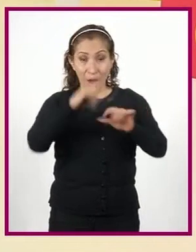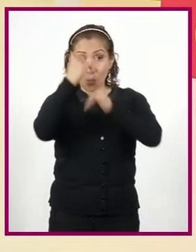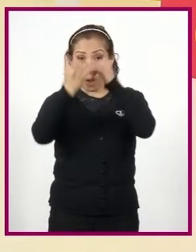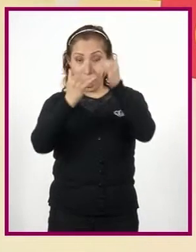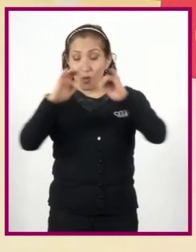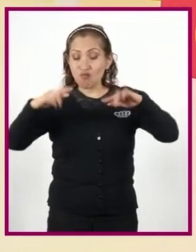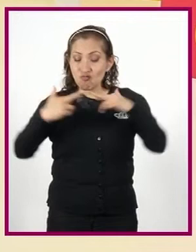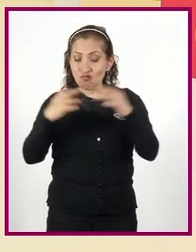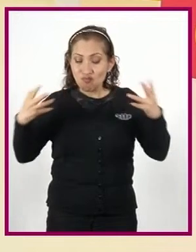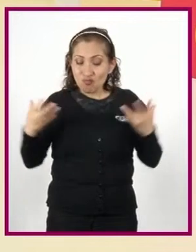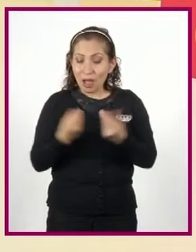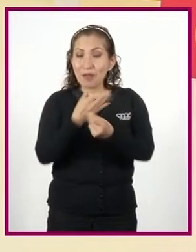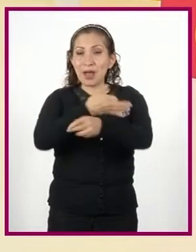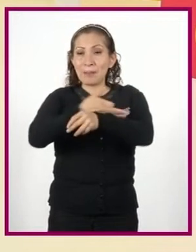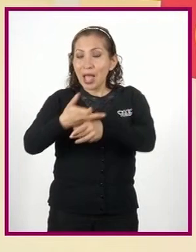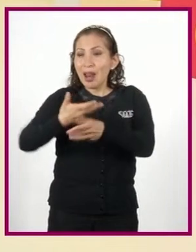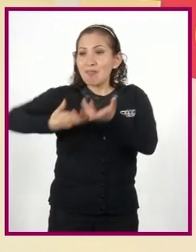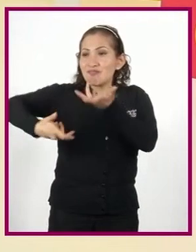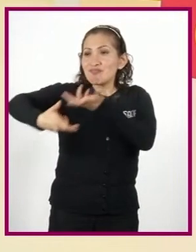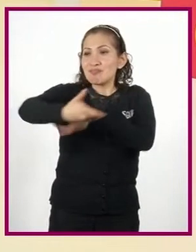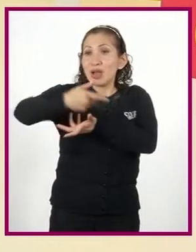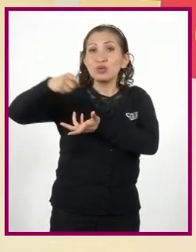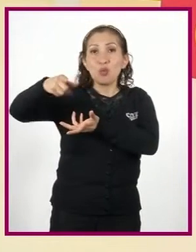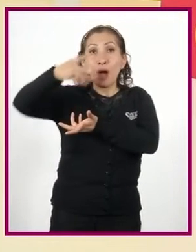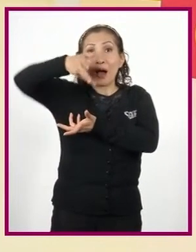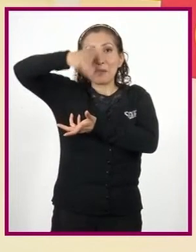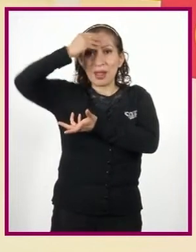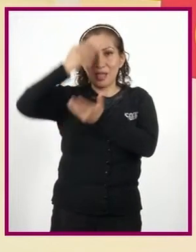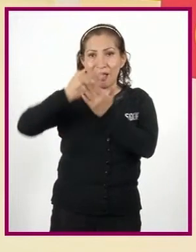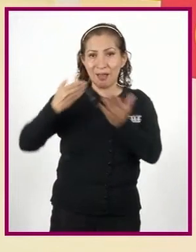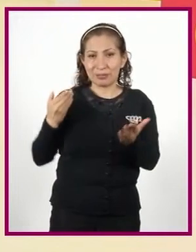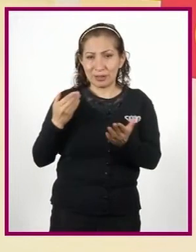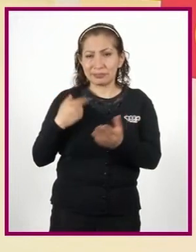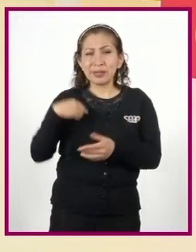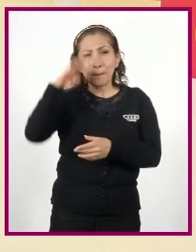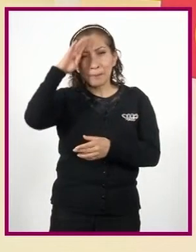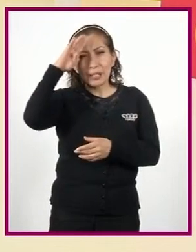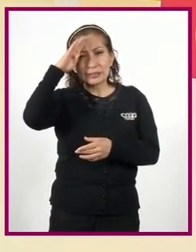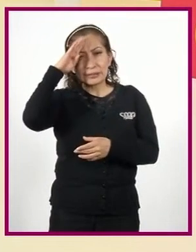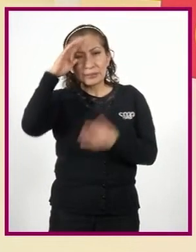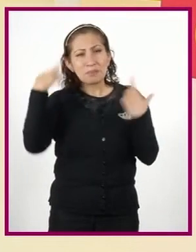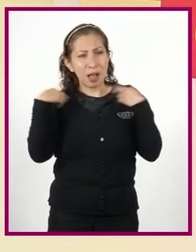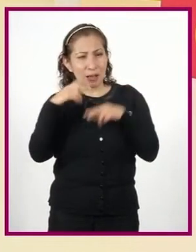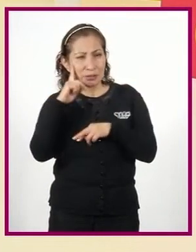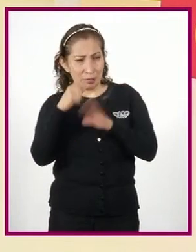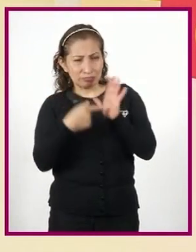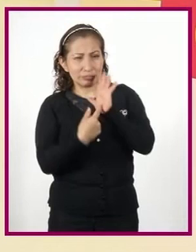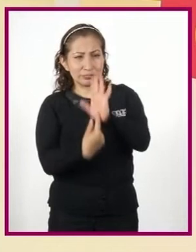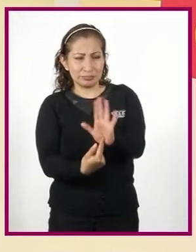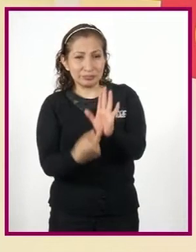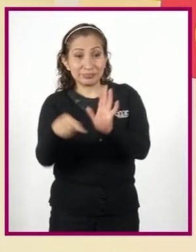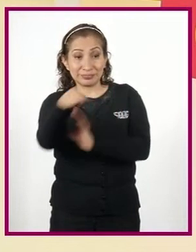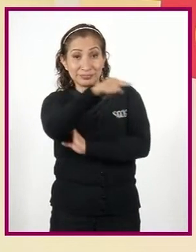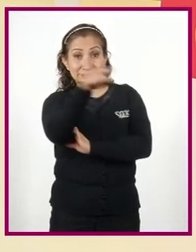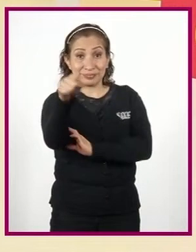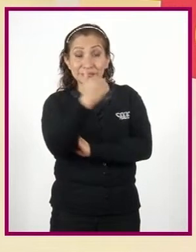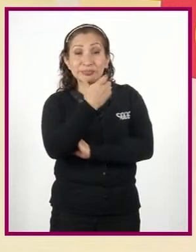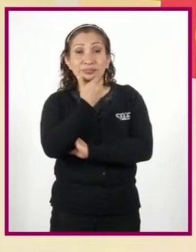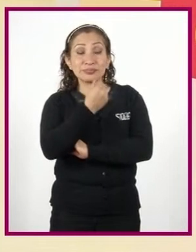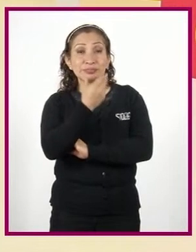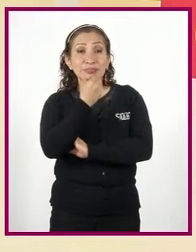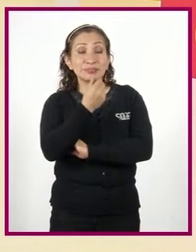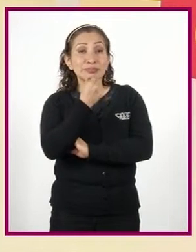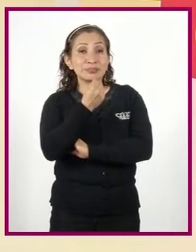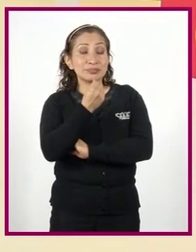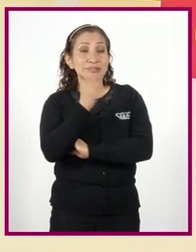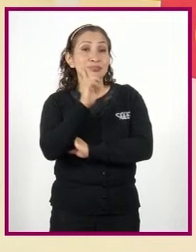en familia y compartan lo que han aprendido. ¿Qué te parece, Mercedes, si les mostramos a nuestros alumnos y